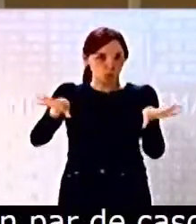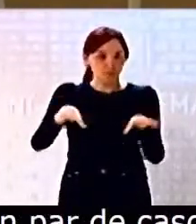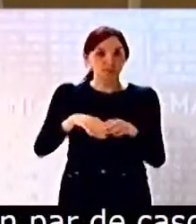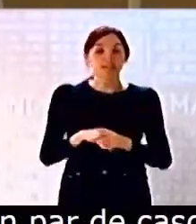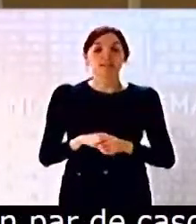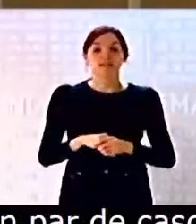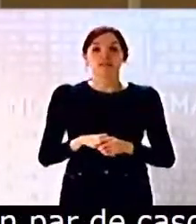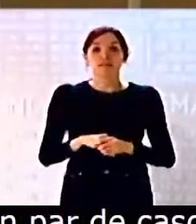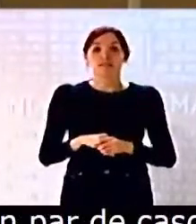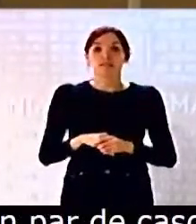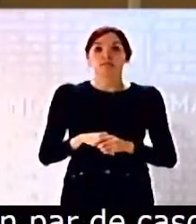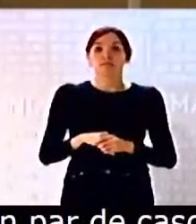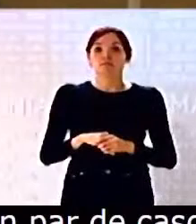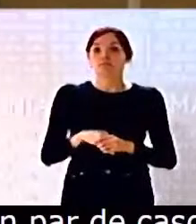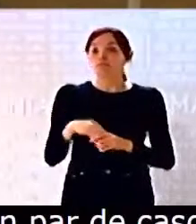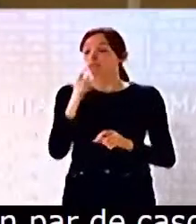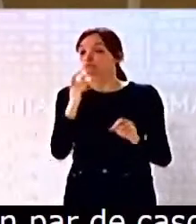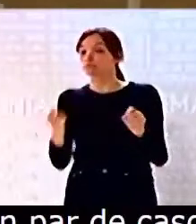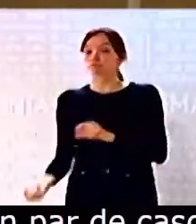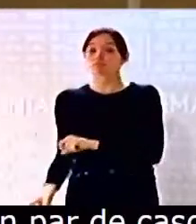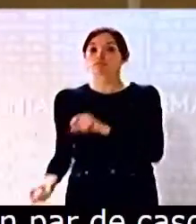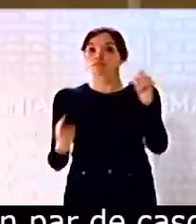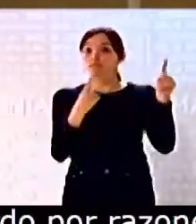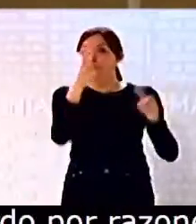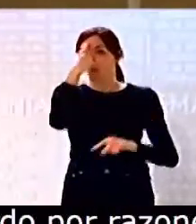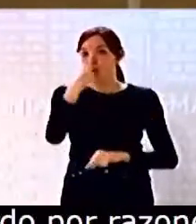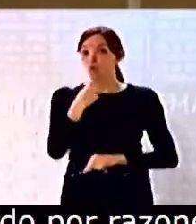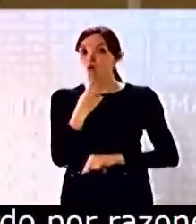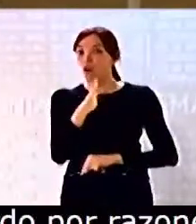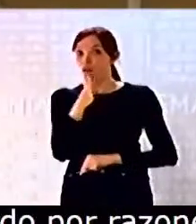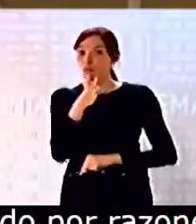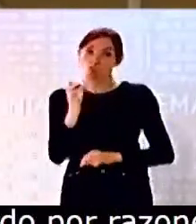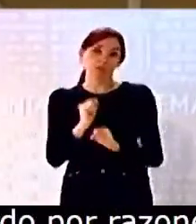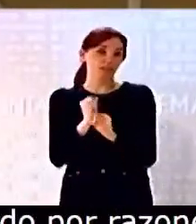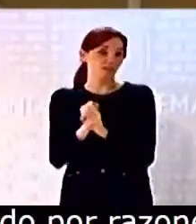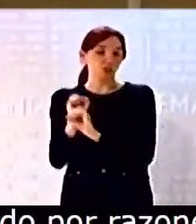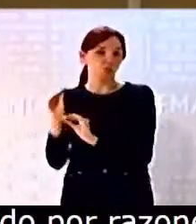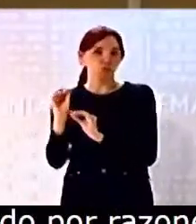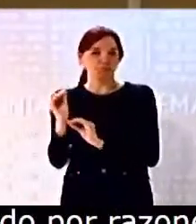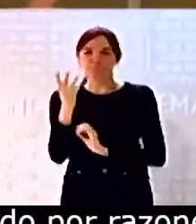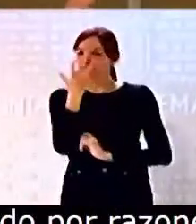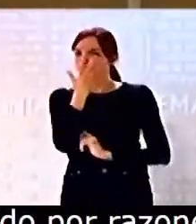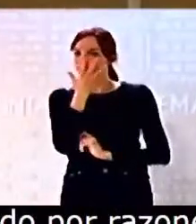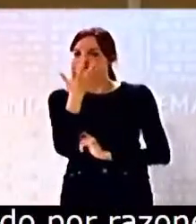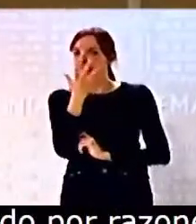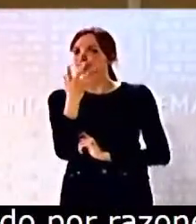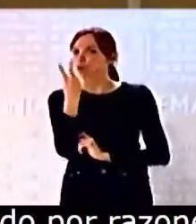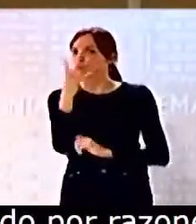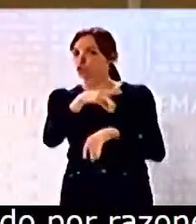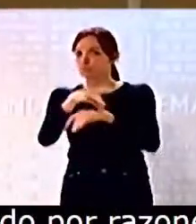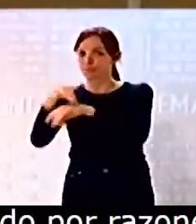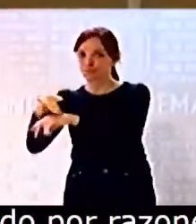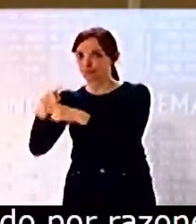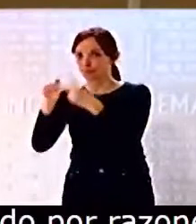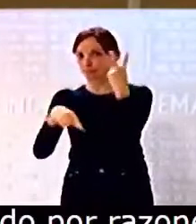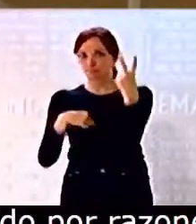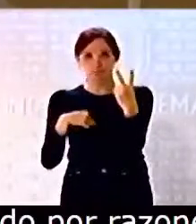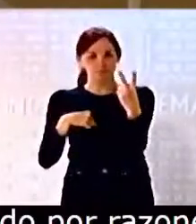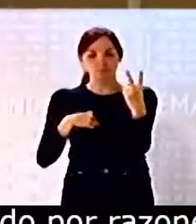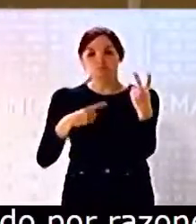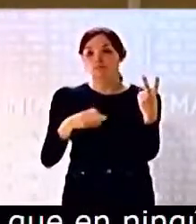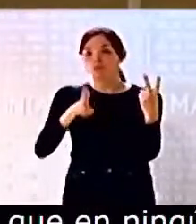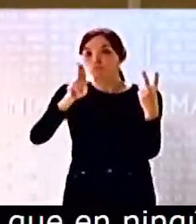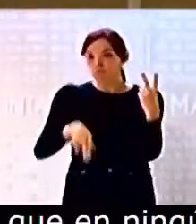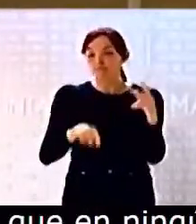que había ido por razones de trabajo a Portugal y sospechamos en esos dos casos, que en ningún caso pueden ser